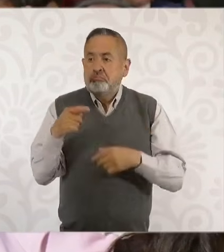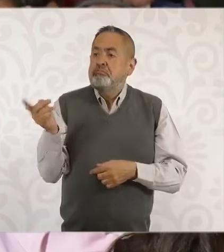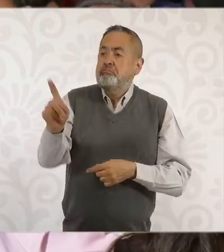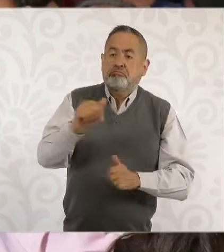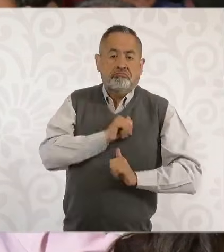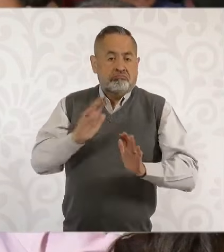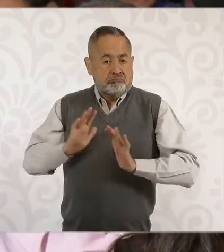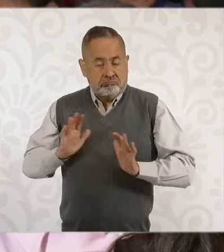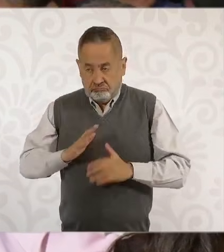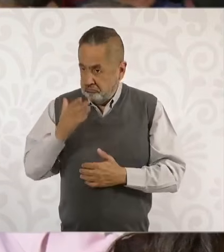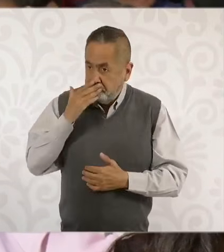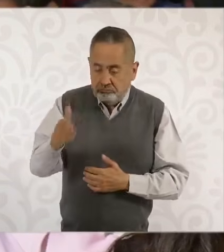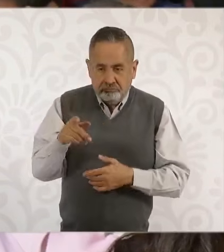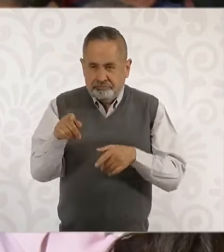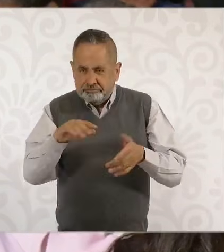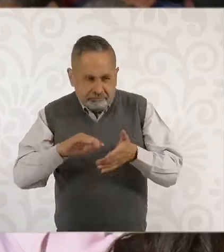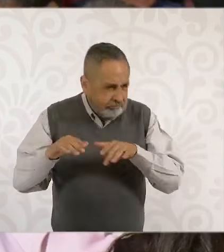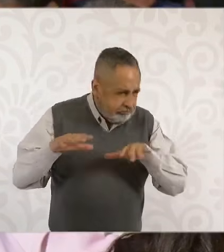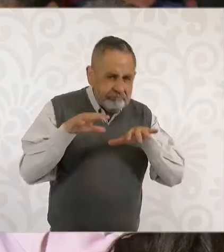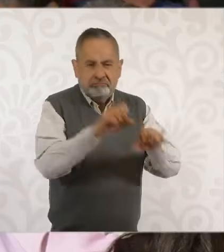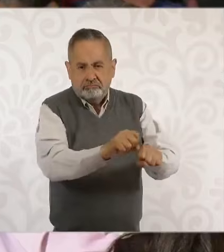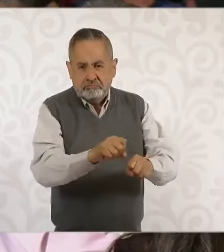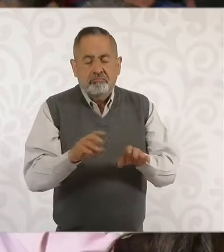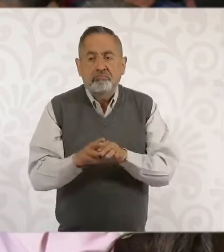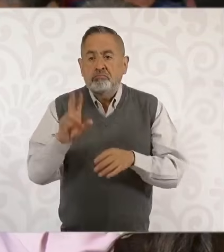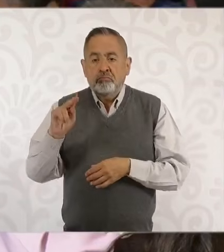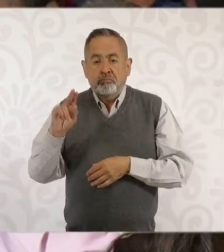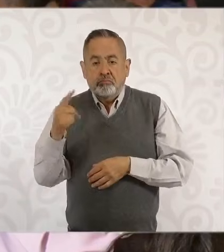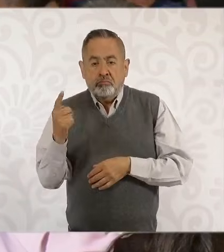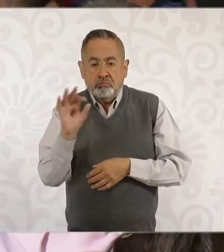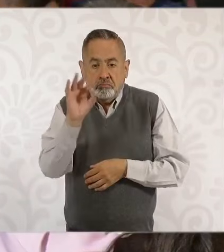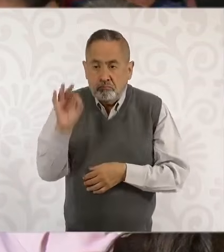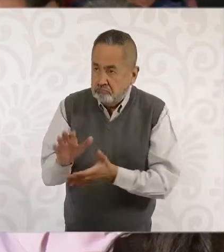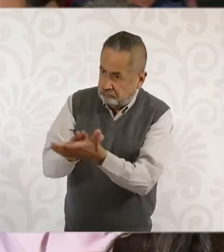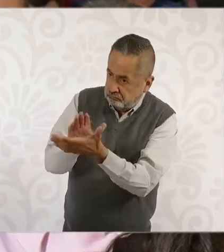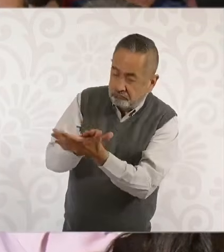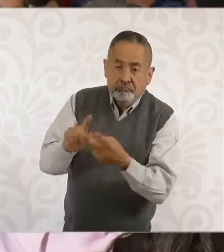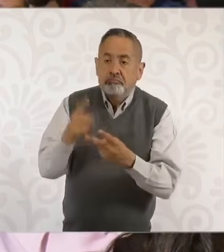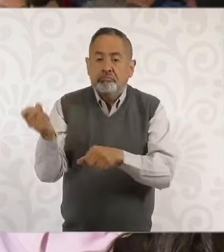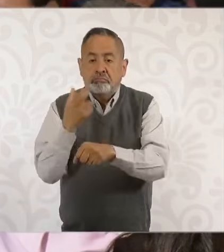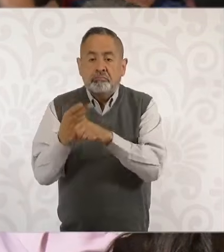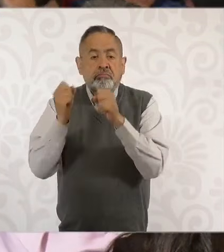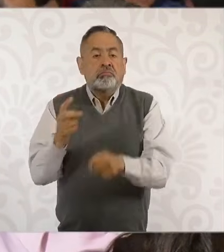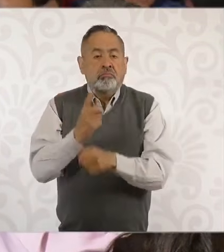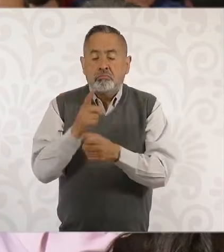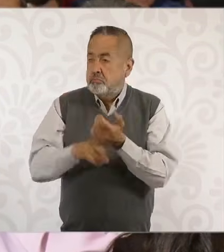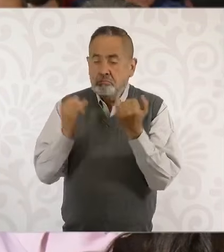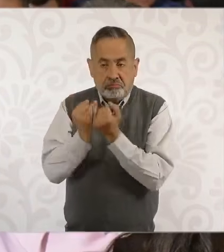Armadas durante el operativo de un 81%, al secretario de Seguridad,